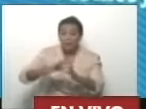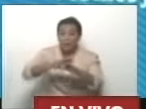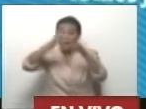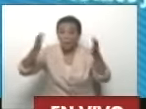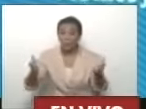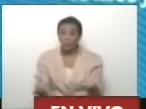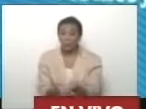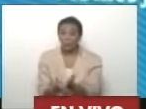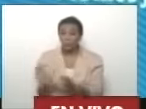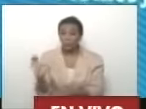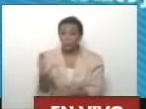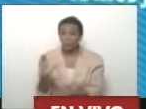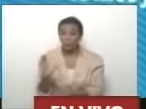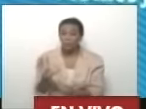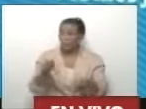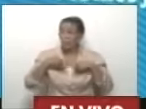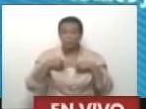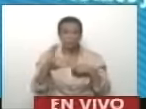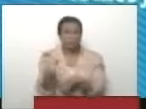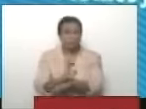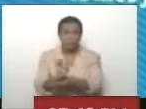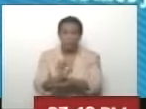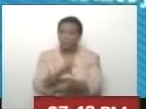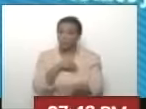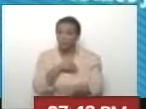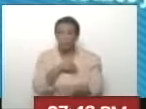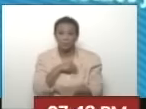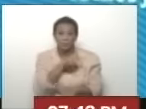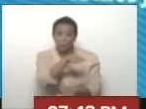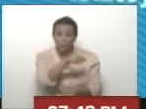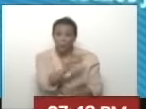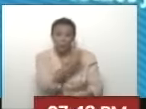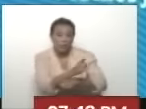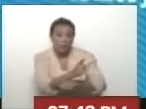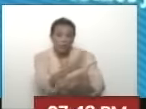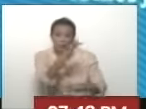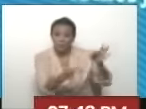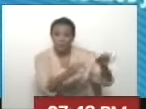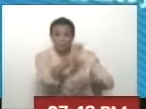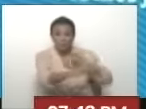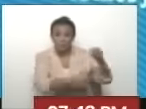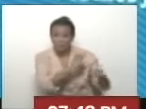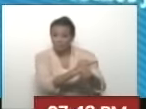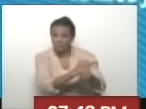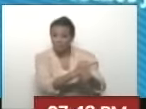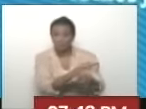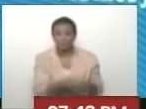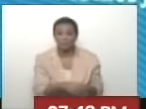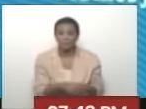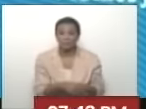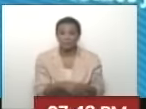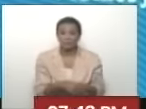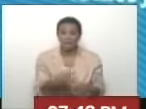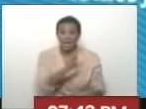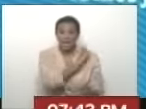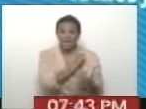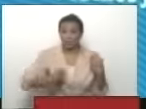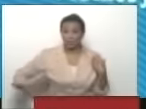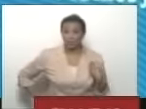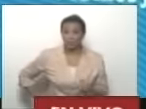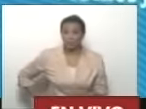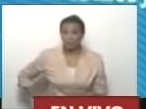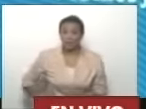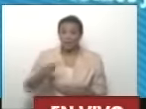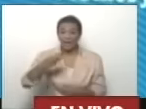Colombia. Ecuador no la reconoce tampoco, la obligatoriedad de la Corte Internacional de Justicia. El Salvador,